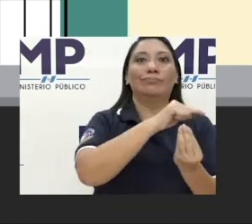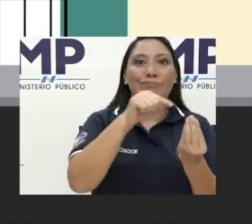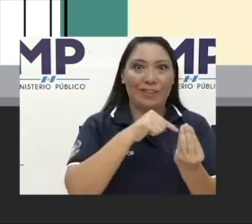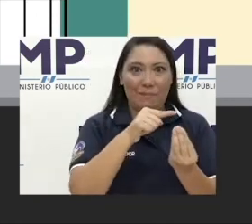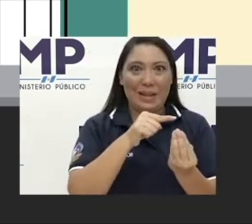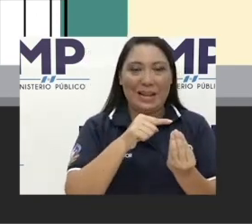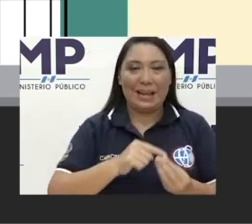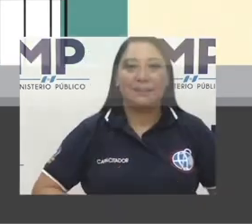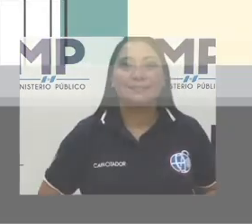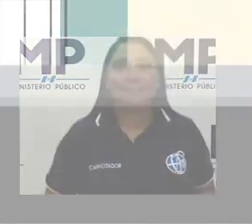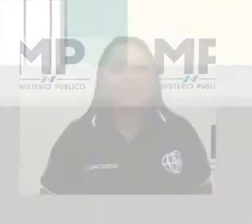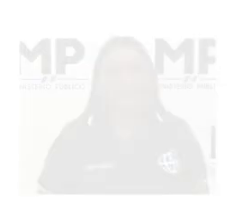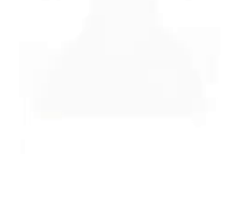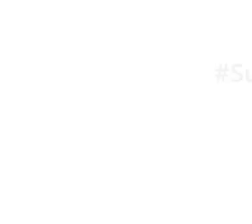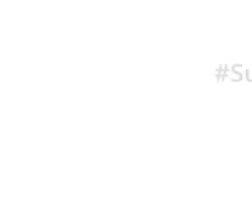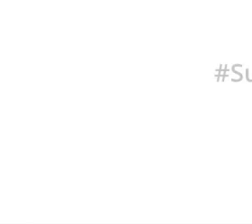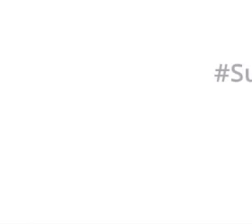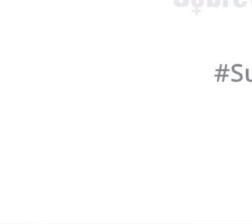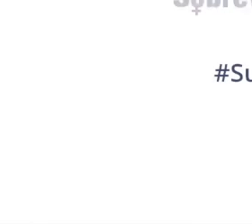sus padres.